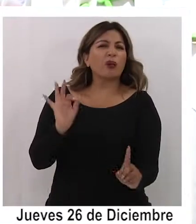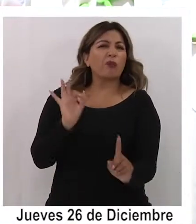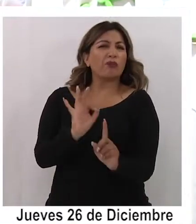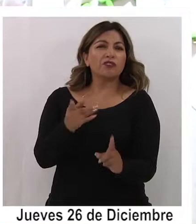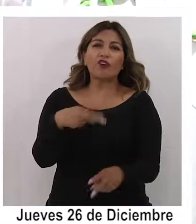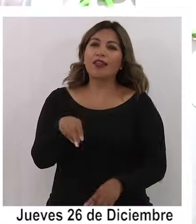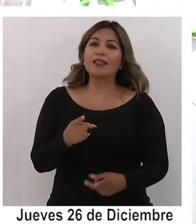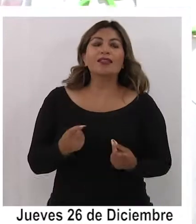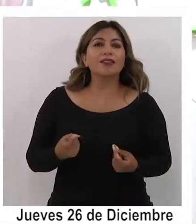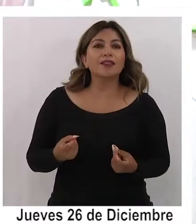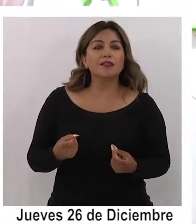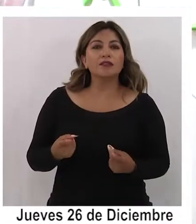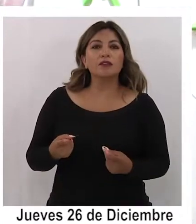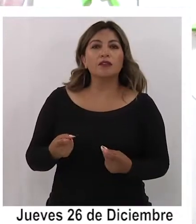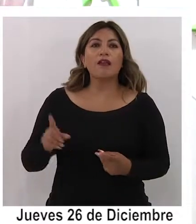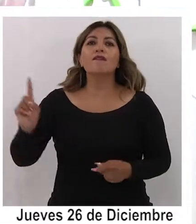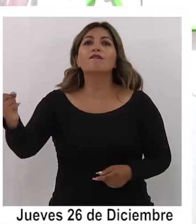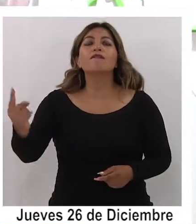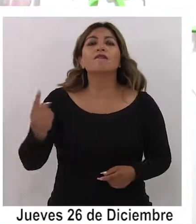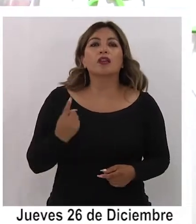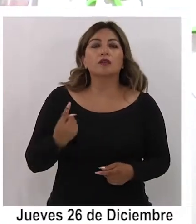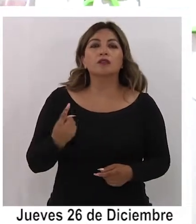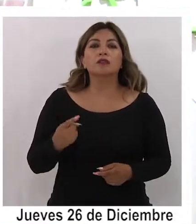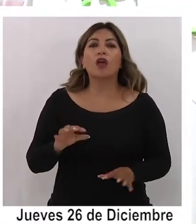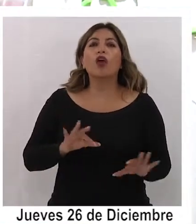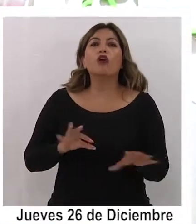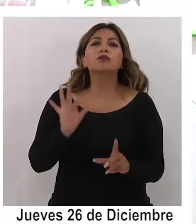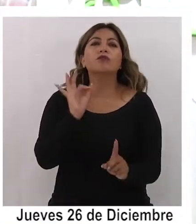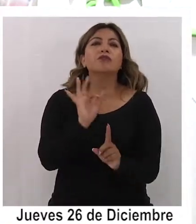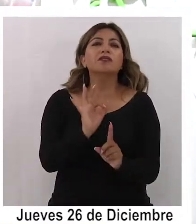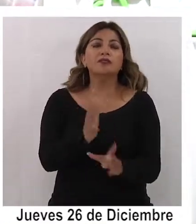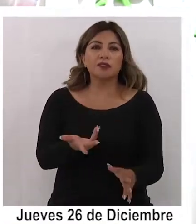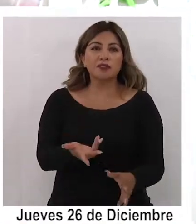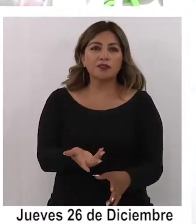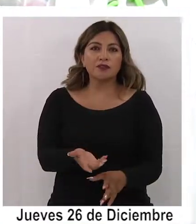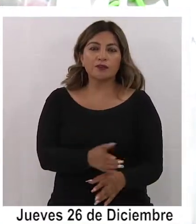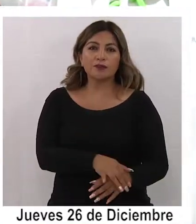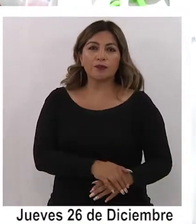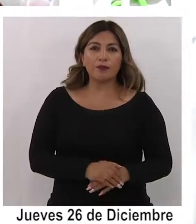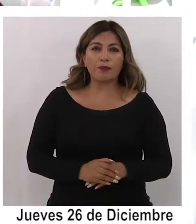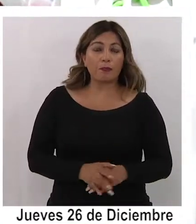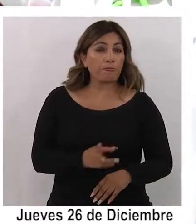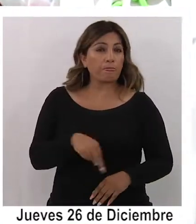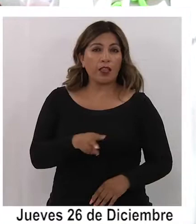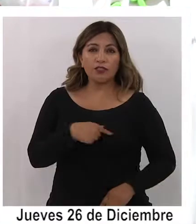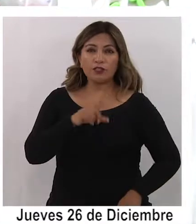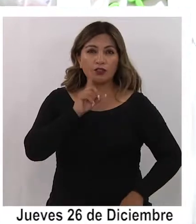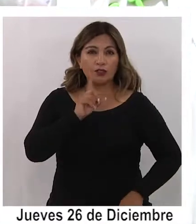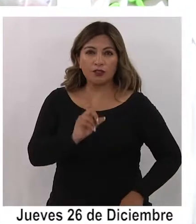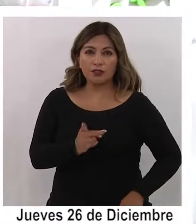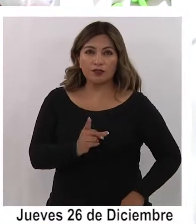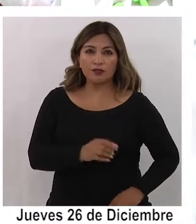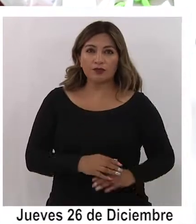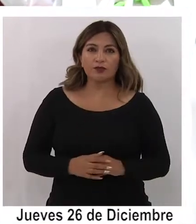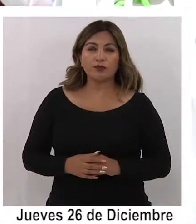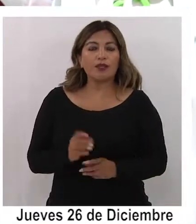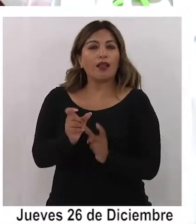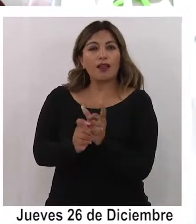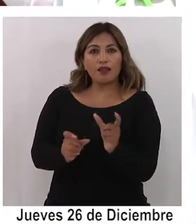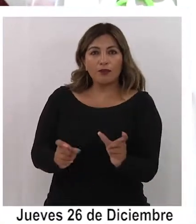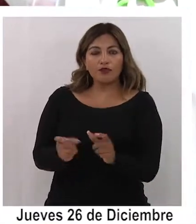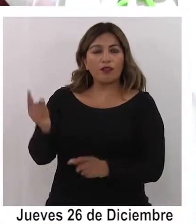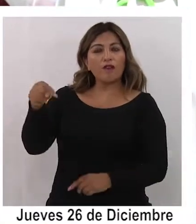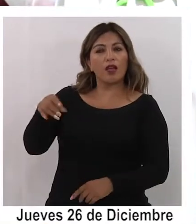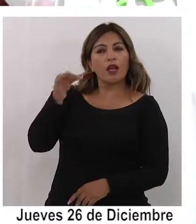puntuales que necesita, se acercan acá, pero por cosas puntuales. Entonces ya nosotros no tenemos eso de que la